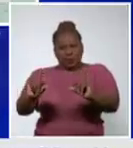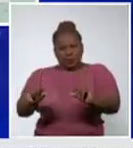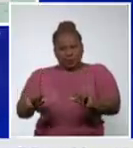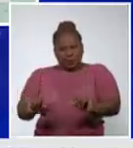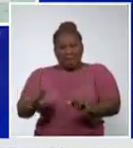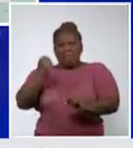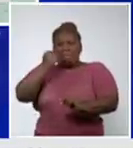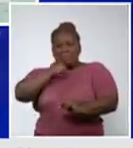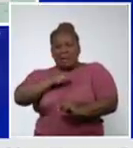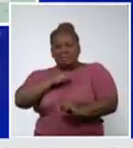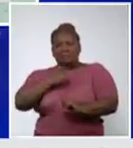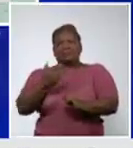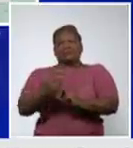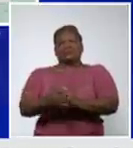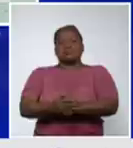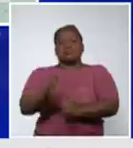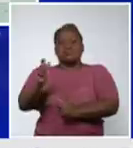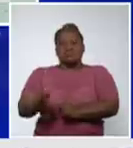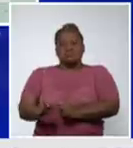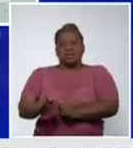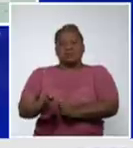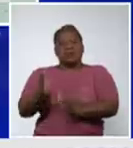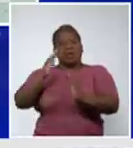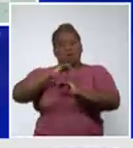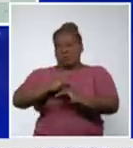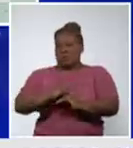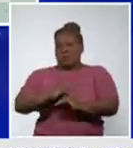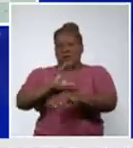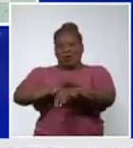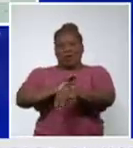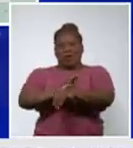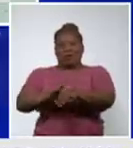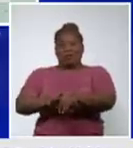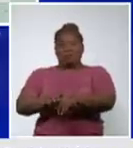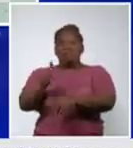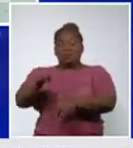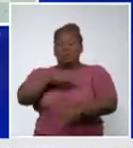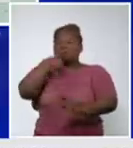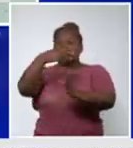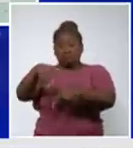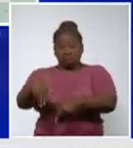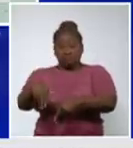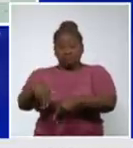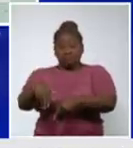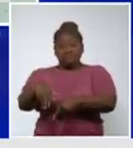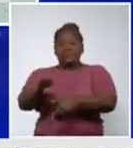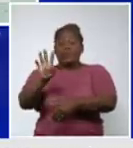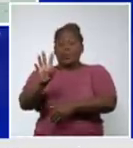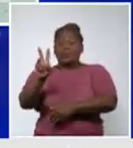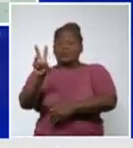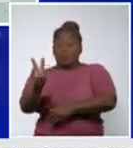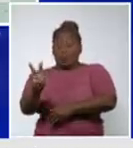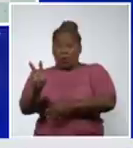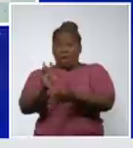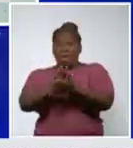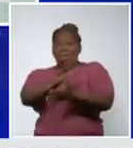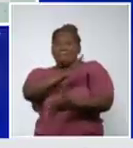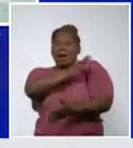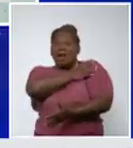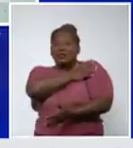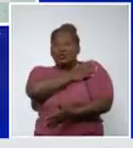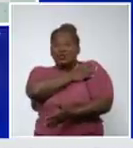esta reducción. Un número de fallecidos también elevado, 42 acumulados en el mes de